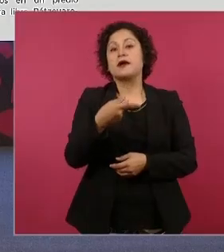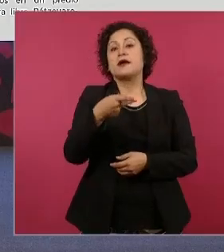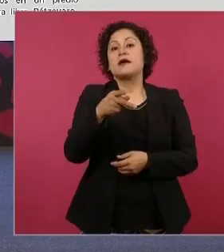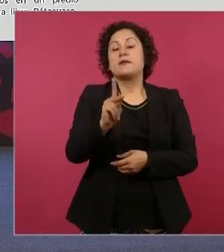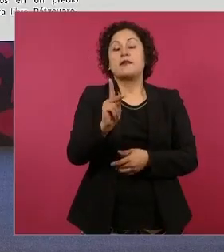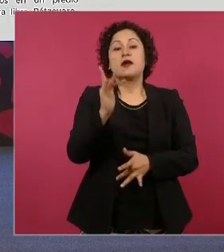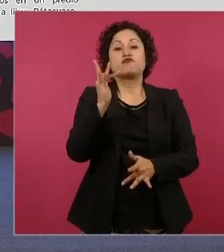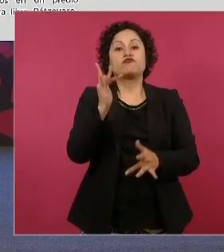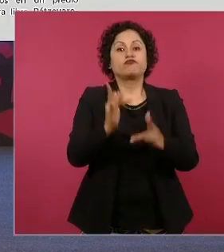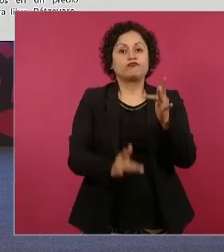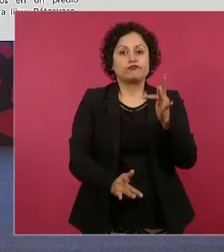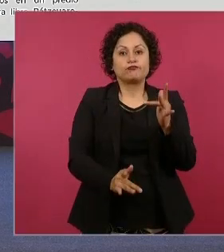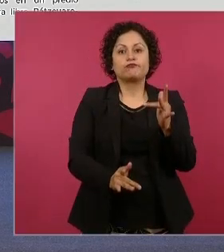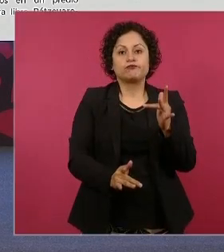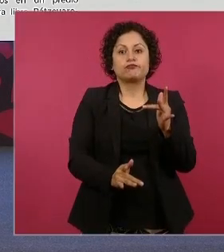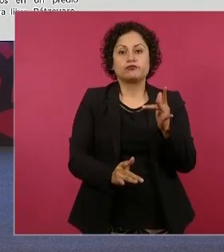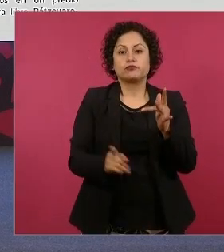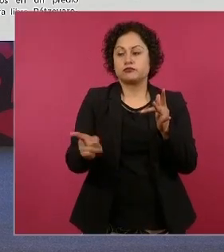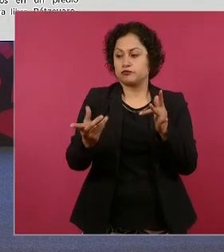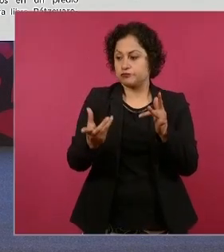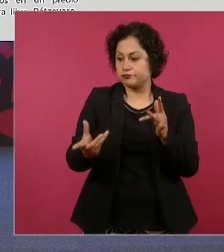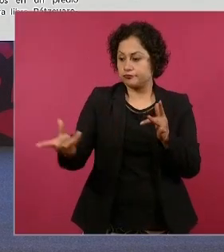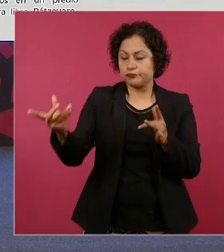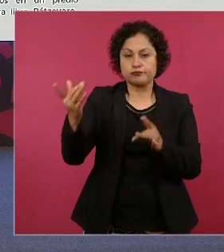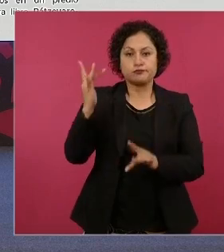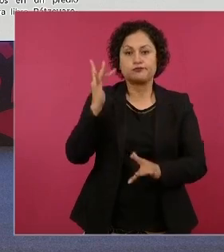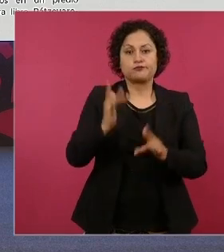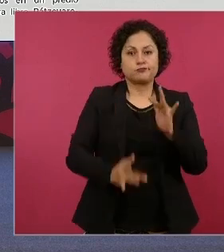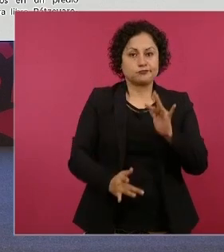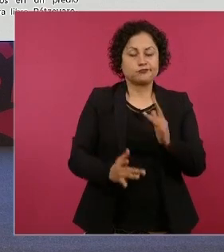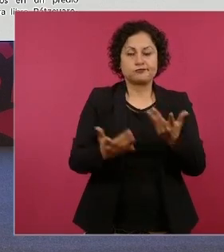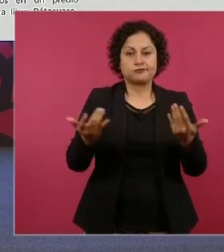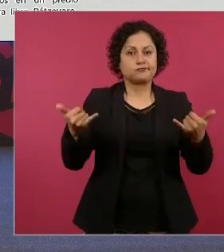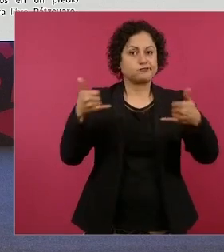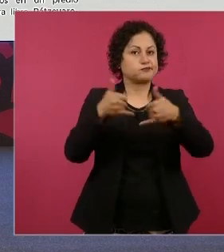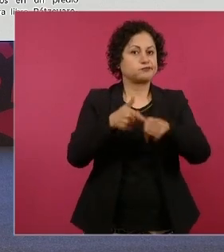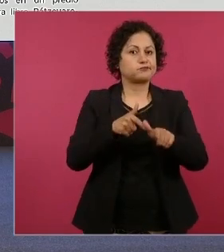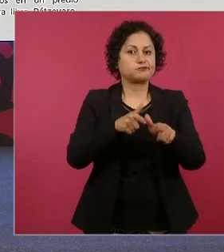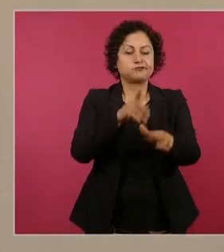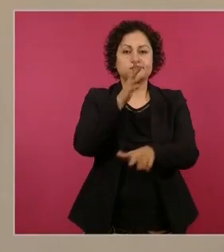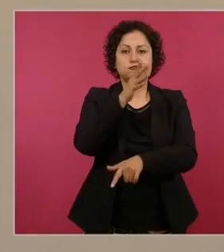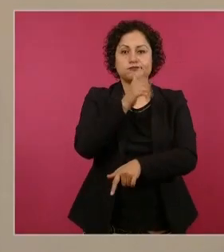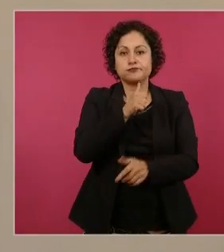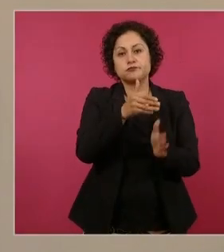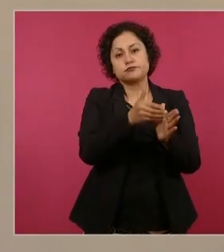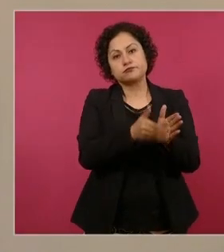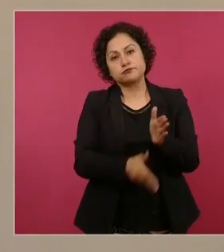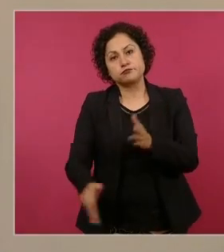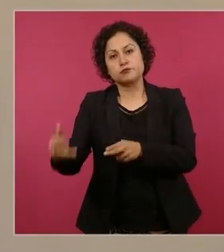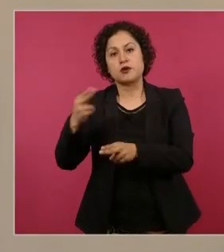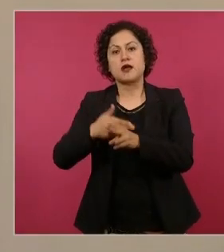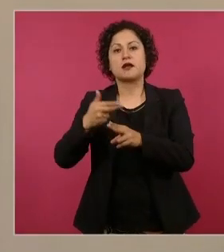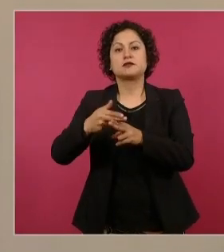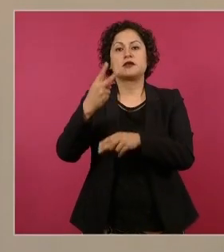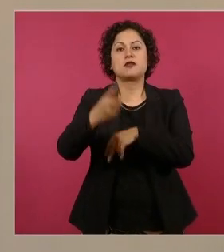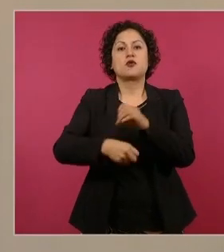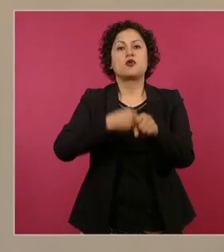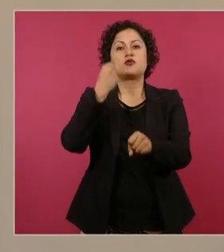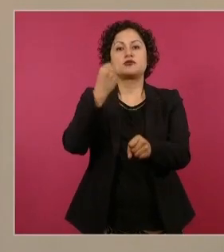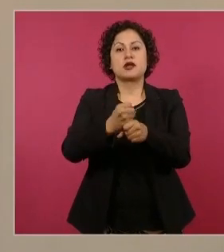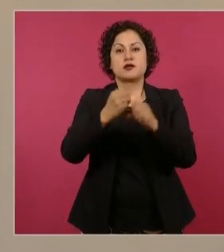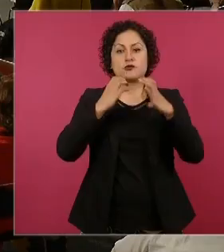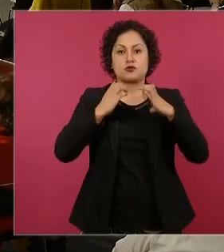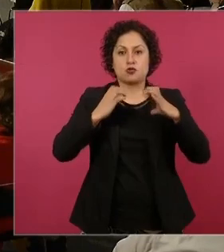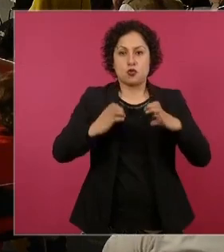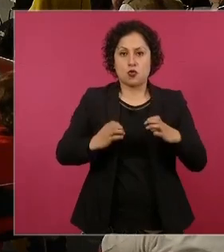perdió el contacto con los plagiarios y dos años después los restos de la víctima